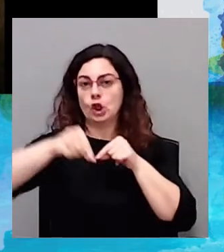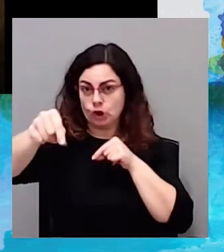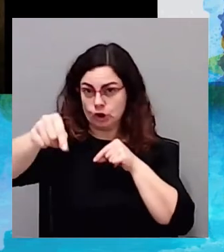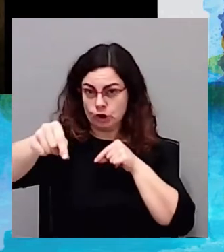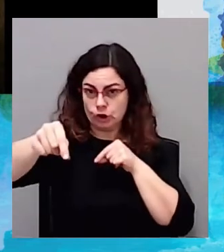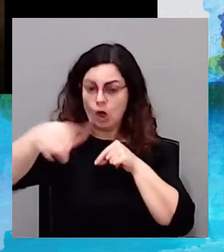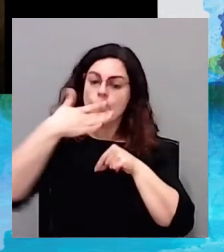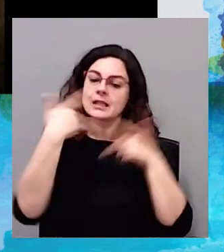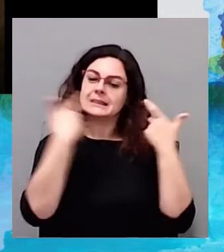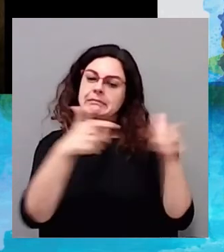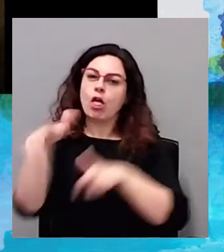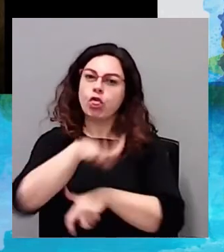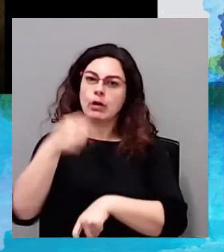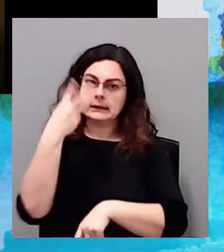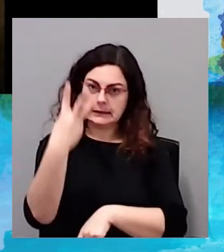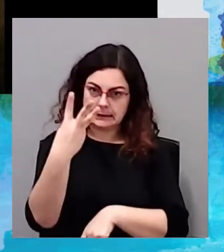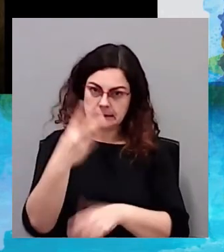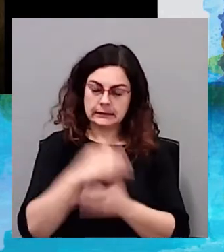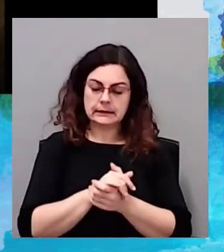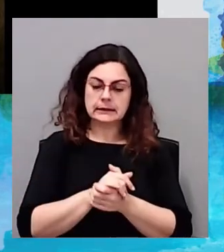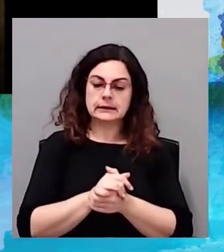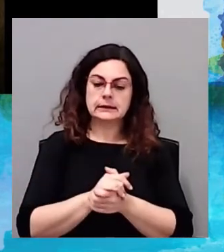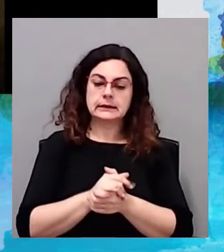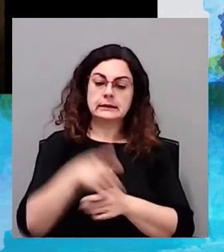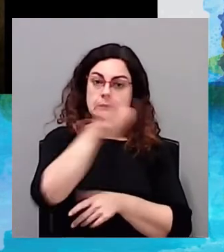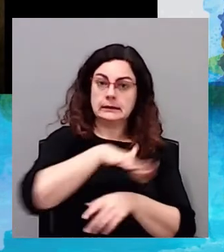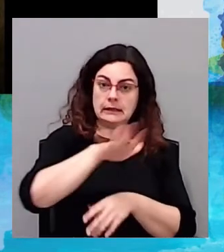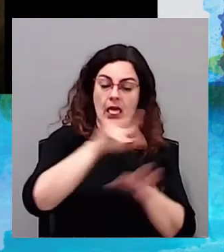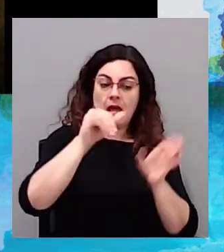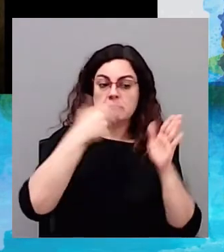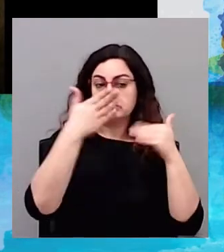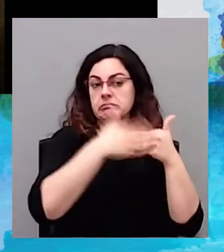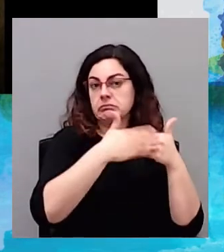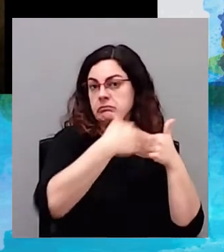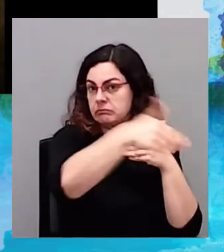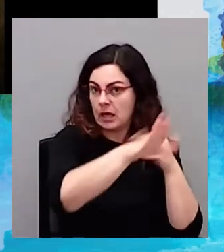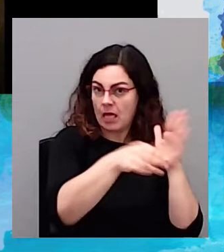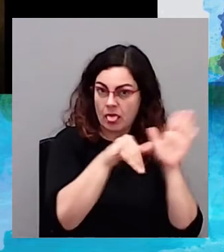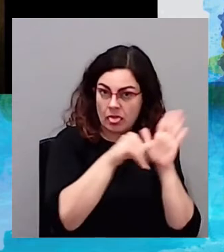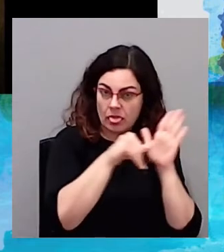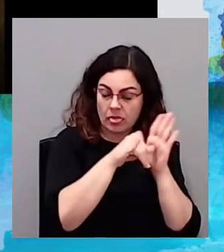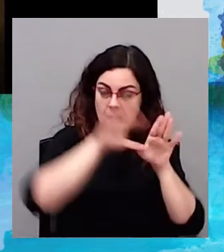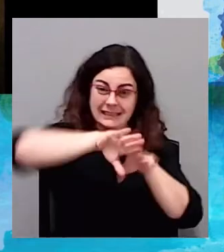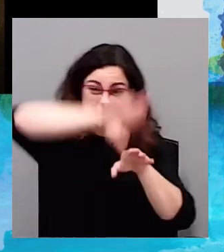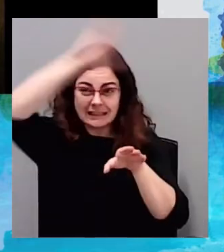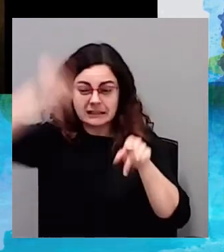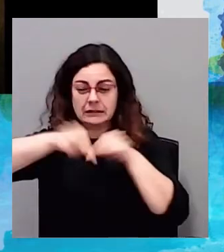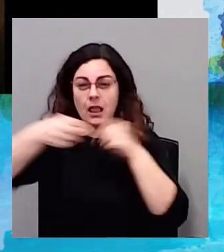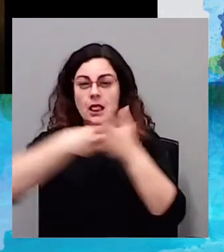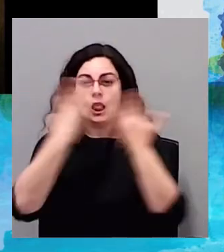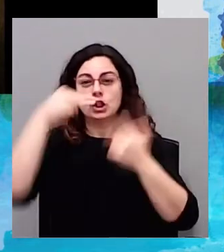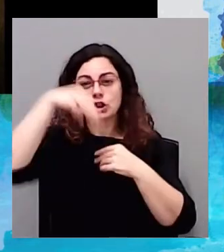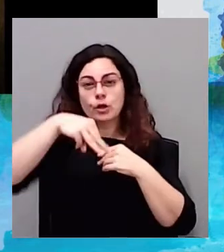en 3 zonas. Un vestíbulo cerca de la salida, una gran sala decorada de 18 metros de largo y otras